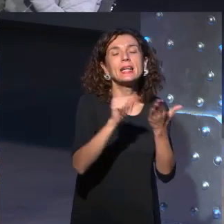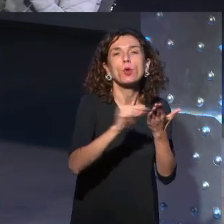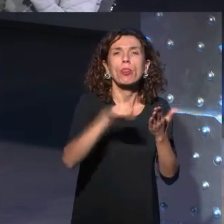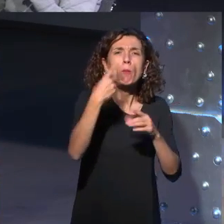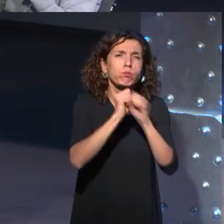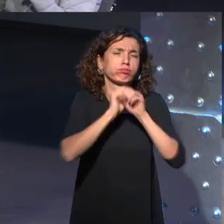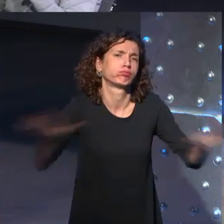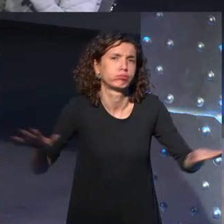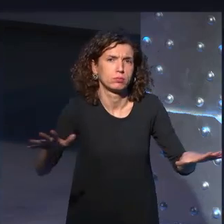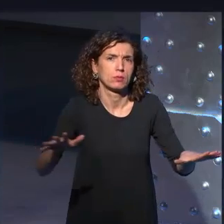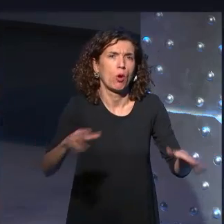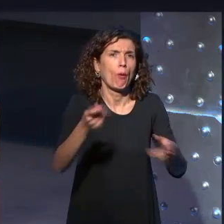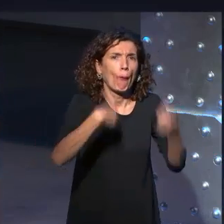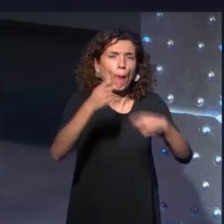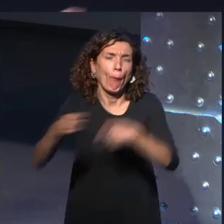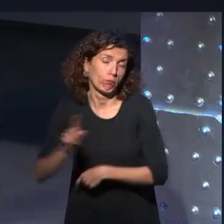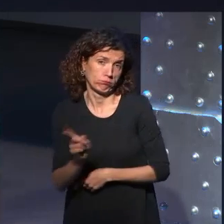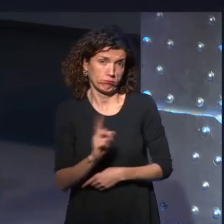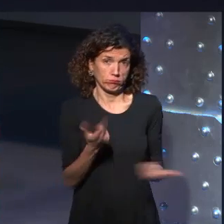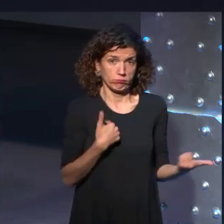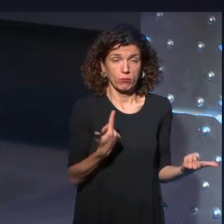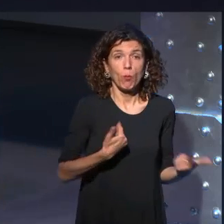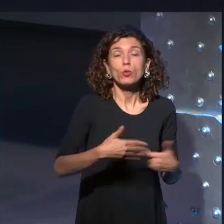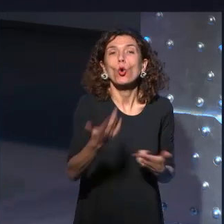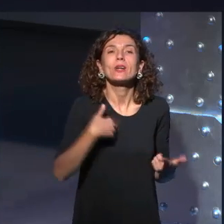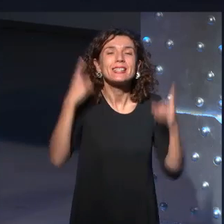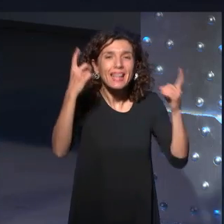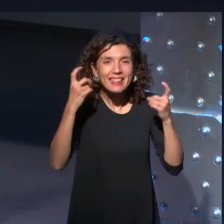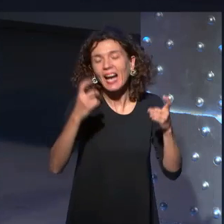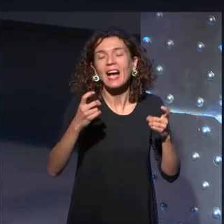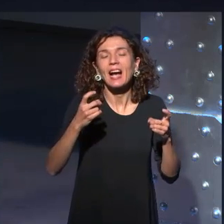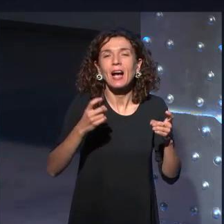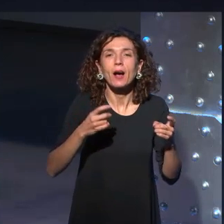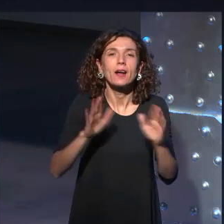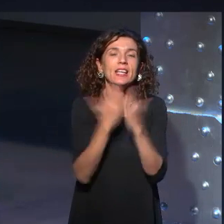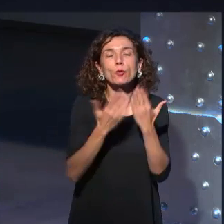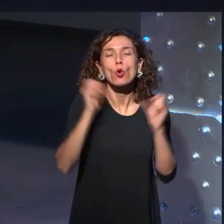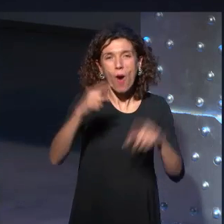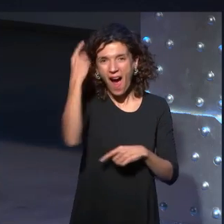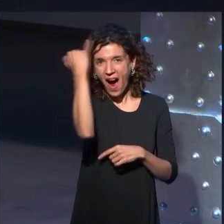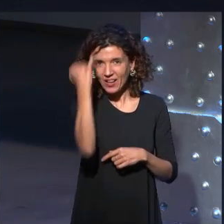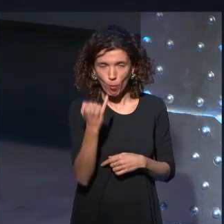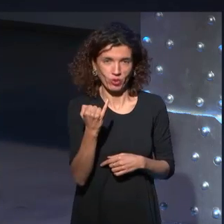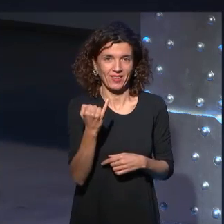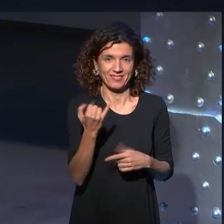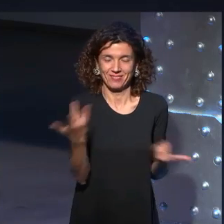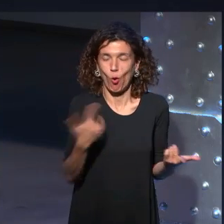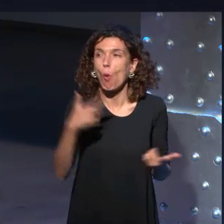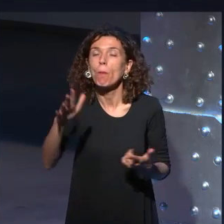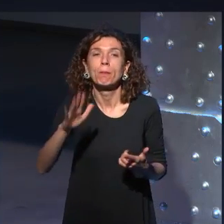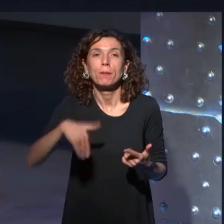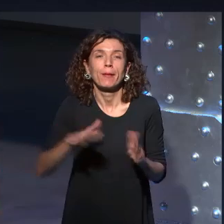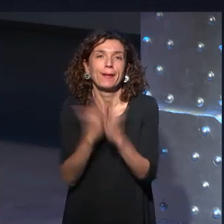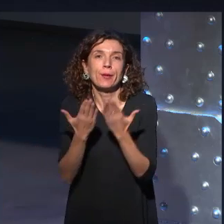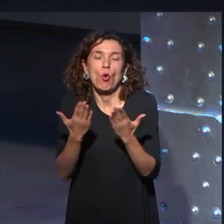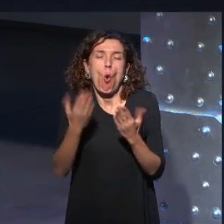bestseller. Que alguien me diga aquí, voy a escribir el próximo Harry Potter. Ajá. O voy a escribir el próximo hit.